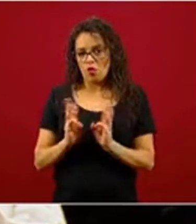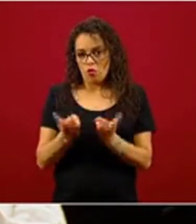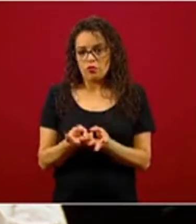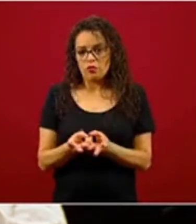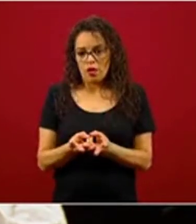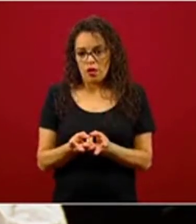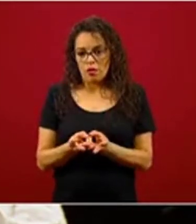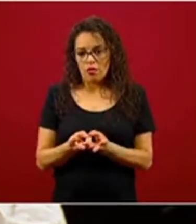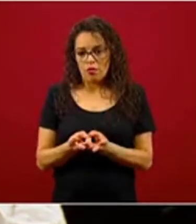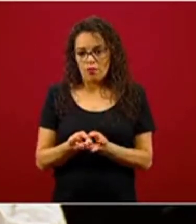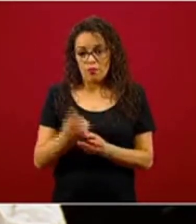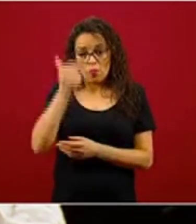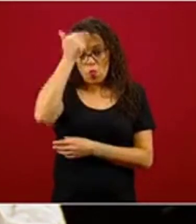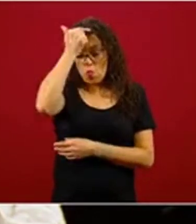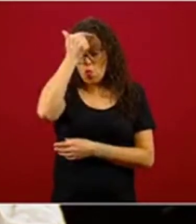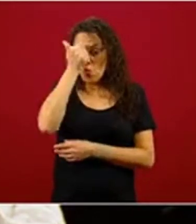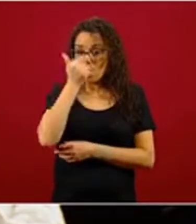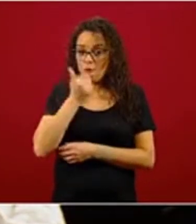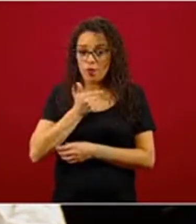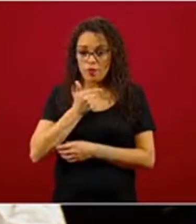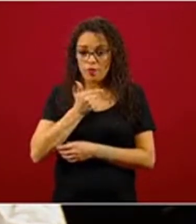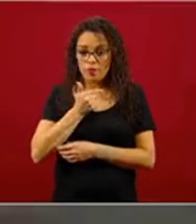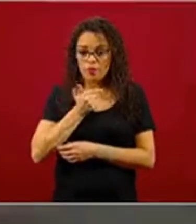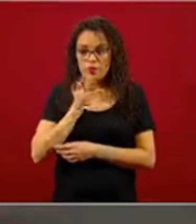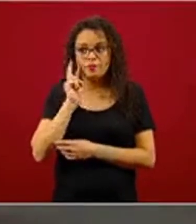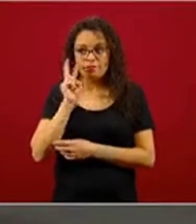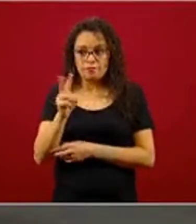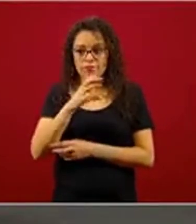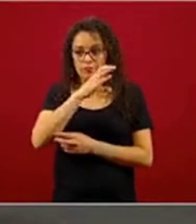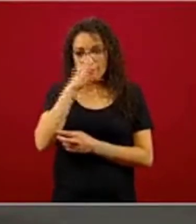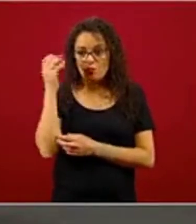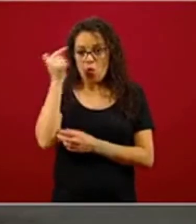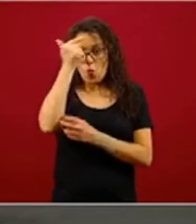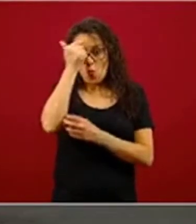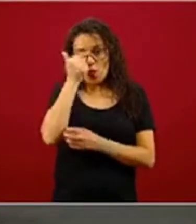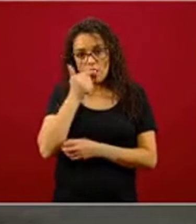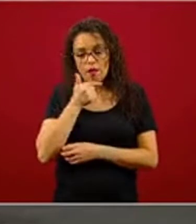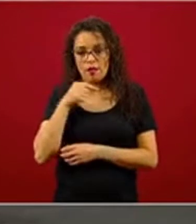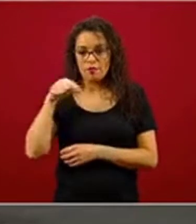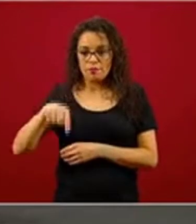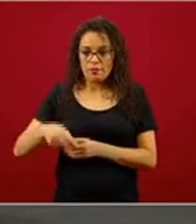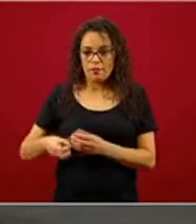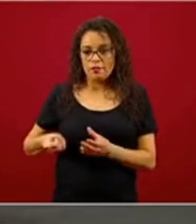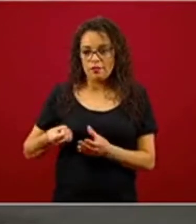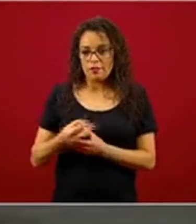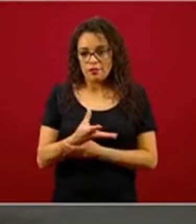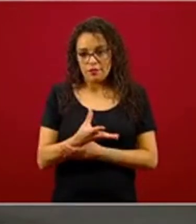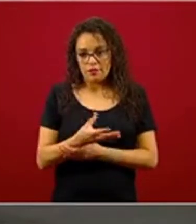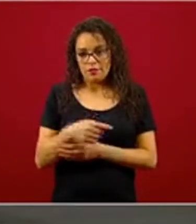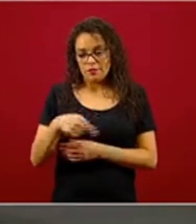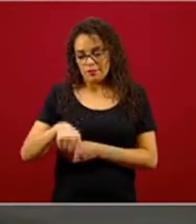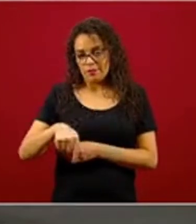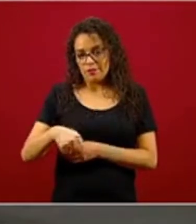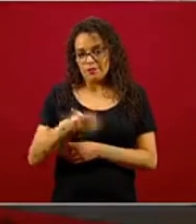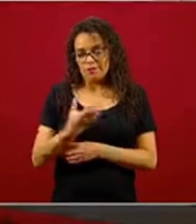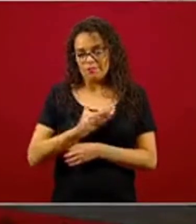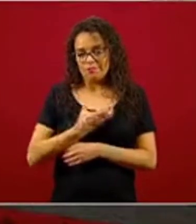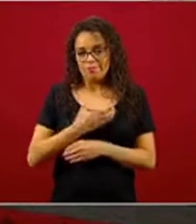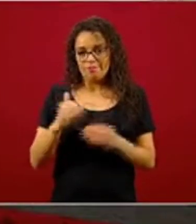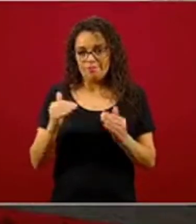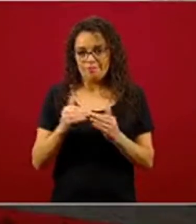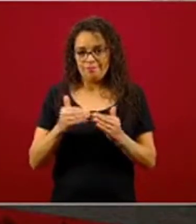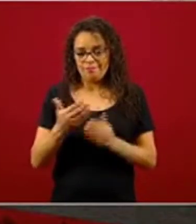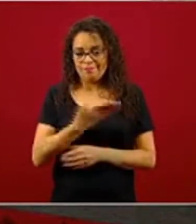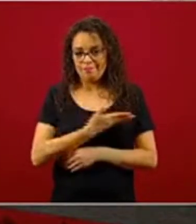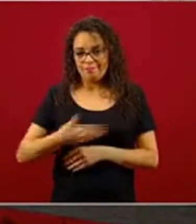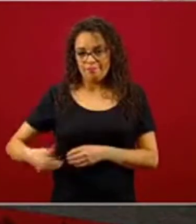Nacional, muy noche. Estábamos por ahí viendo las fotografías, que bastante noche salieron ustedes de aquí de Palacio Nacional. Si nos puede hablar un poco de los avances que ya se tienen